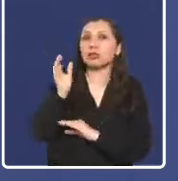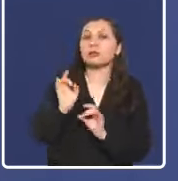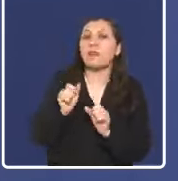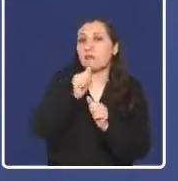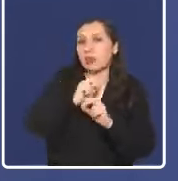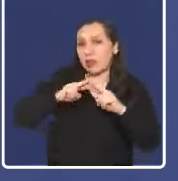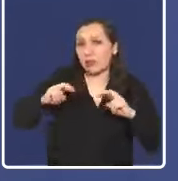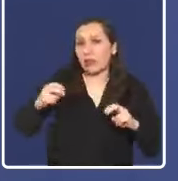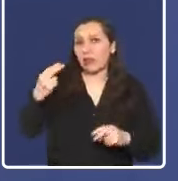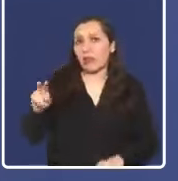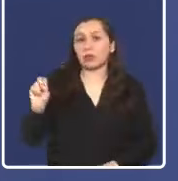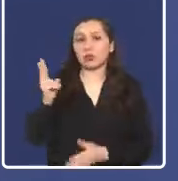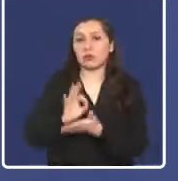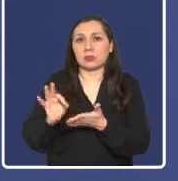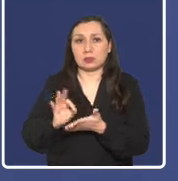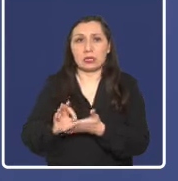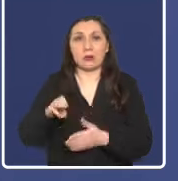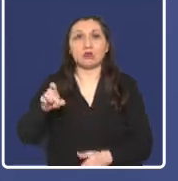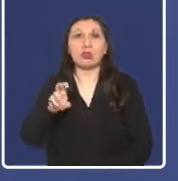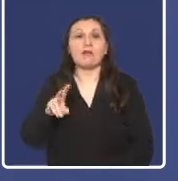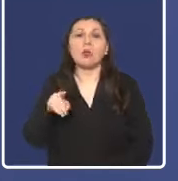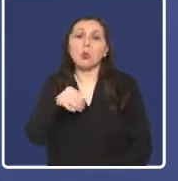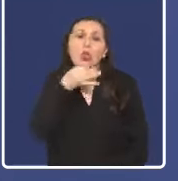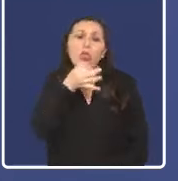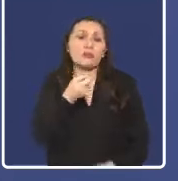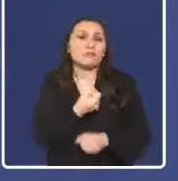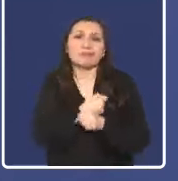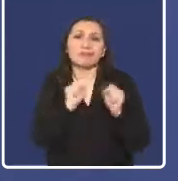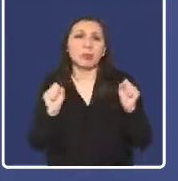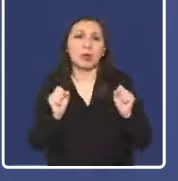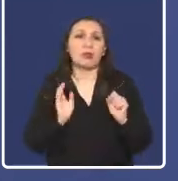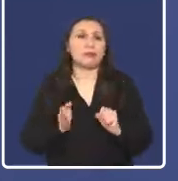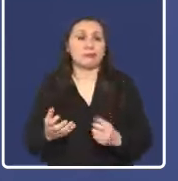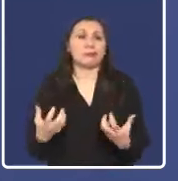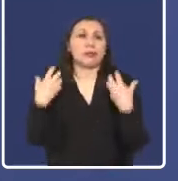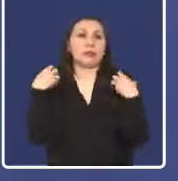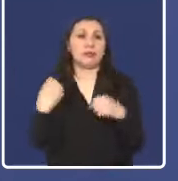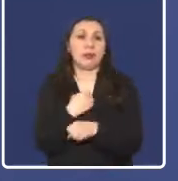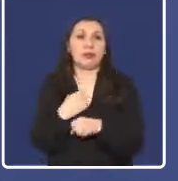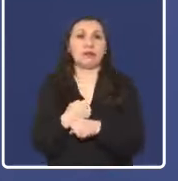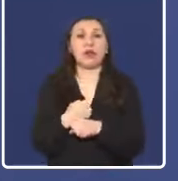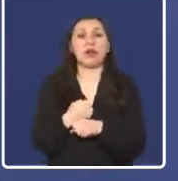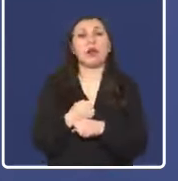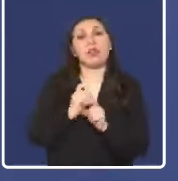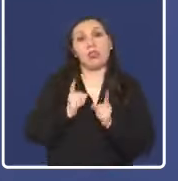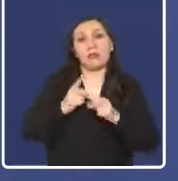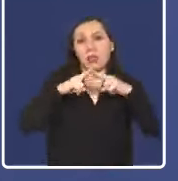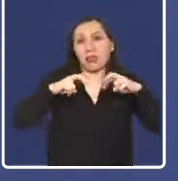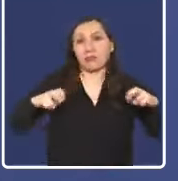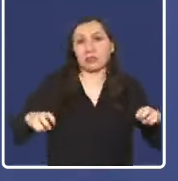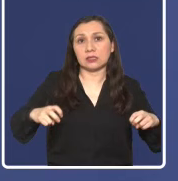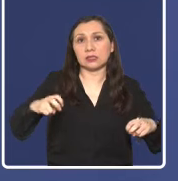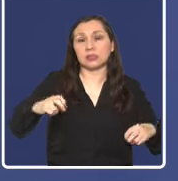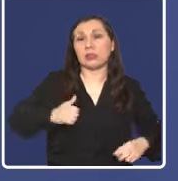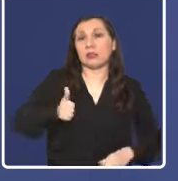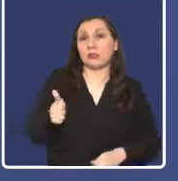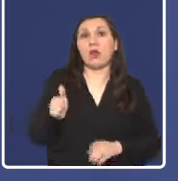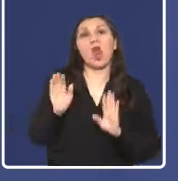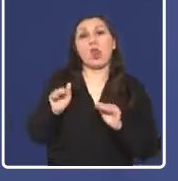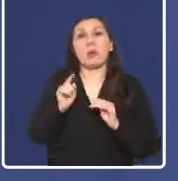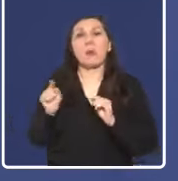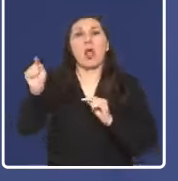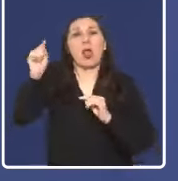el subsecretario Monsalve, pero usted lo ha señalado, es incompatible por el cargo que él ostenta finalmente ser investigado por las policías, del cual él tiene